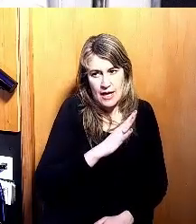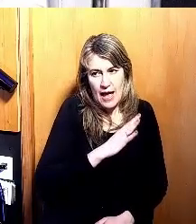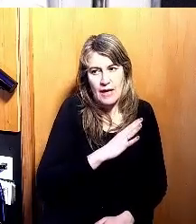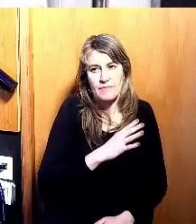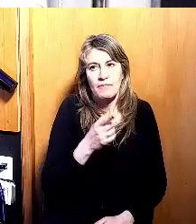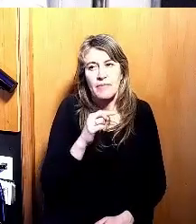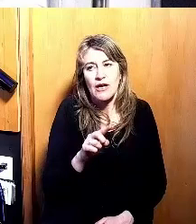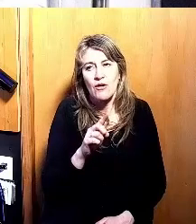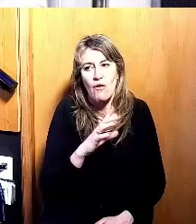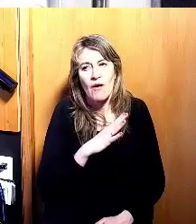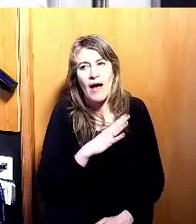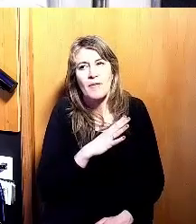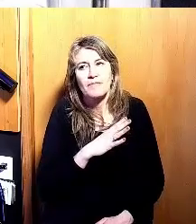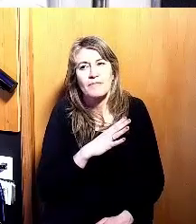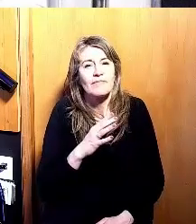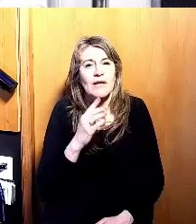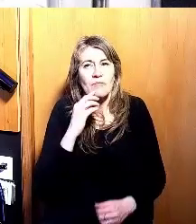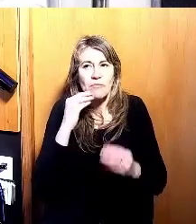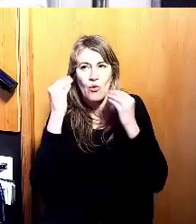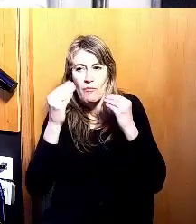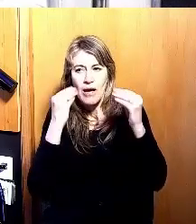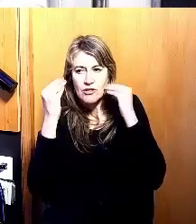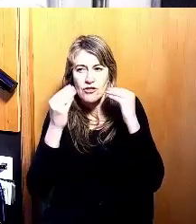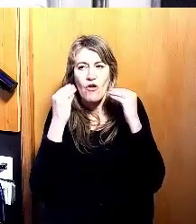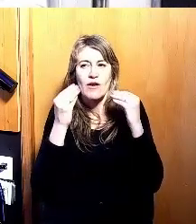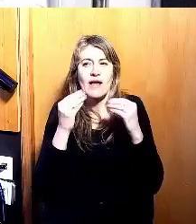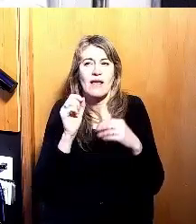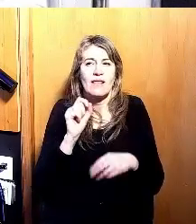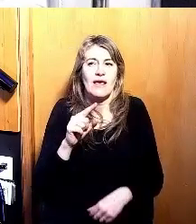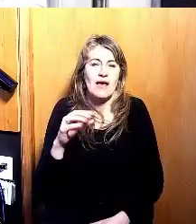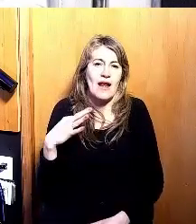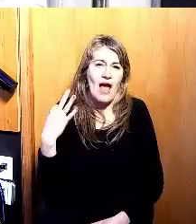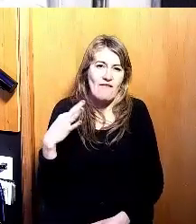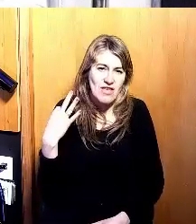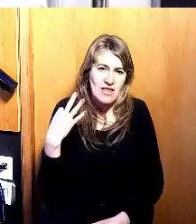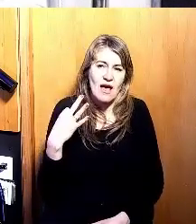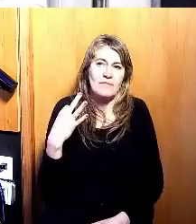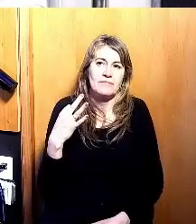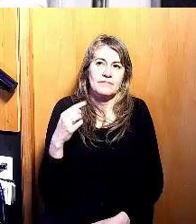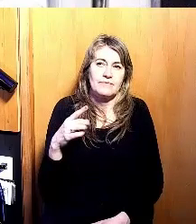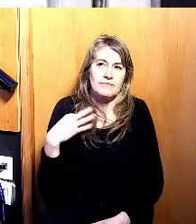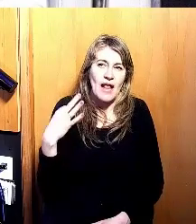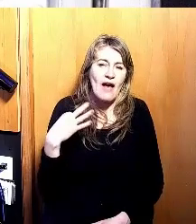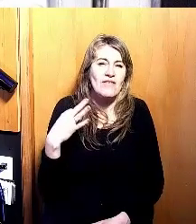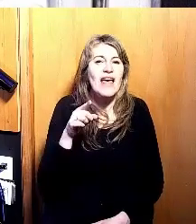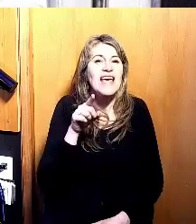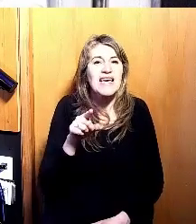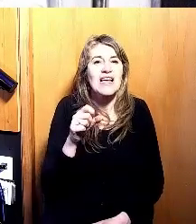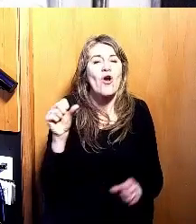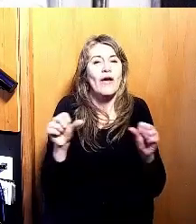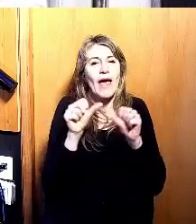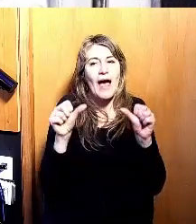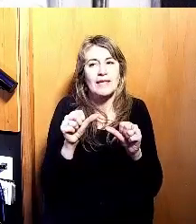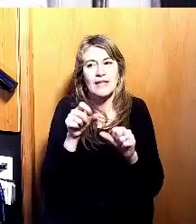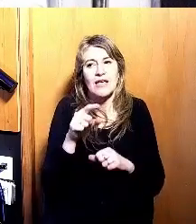por un exceso, quizá hay por un exceso de preocupaciones en la vida diaria. Cada uno entiende que lo que hace en su vida es lo importante, entonces muchas veces